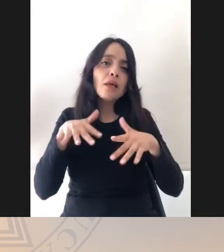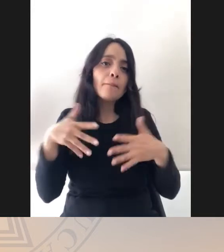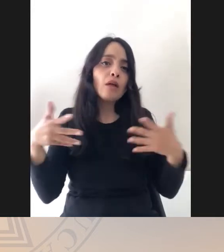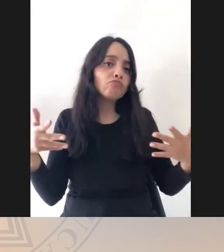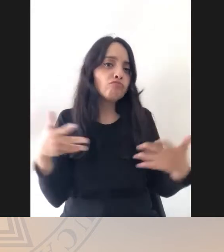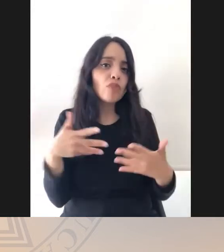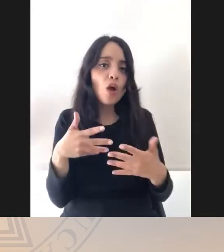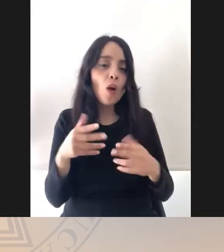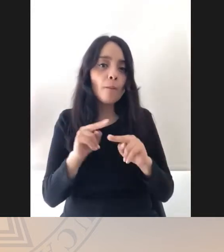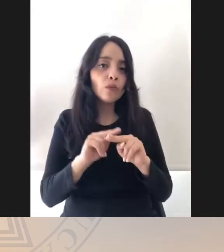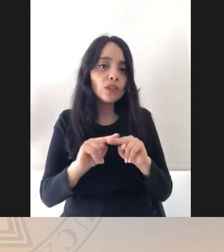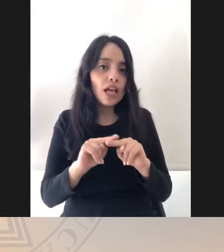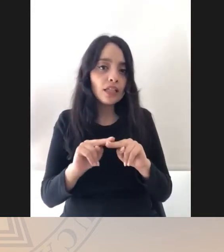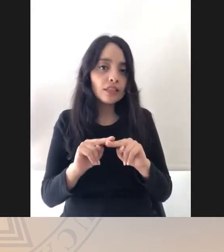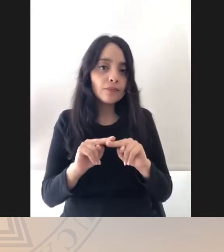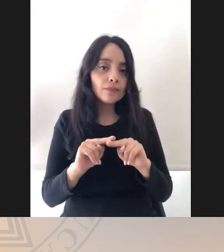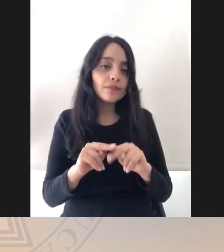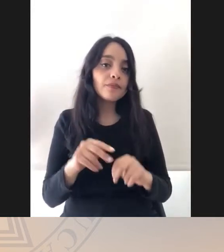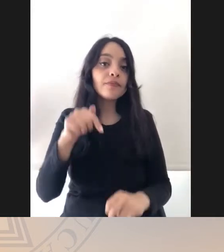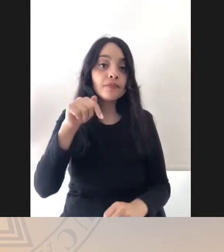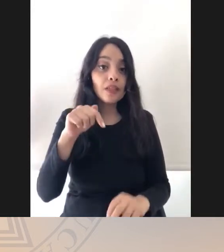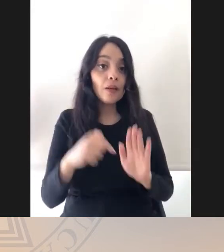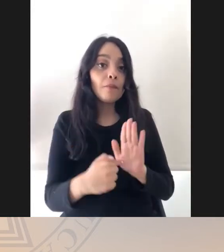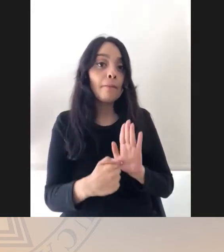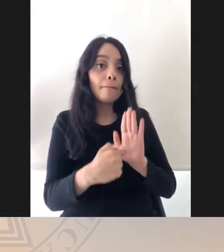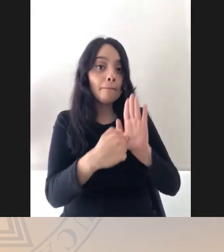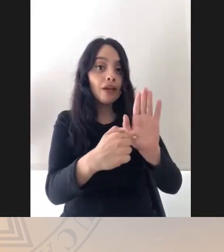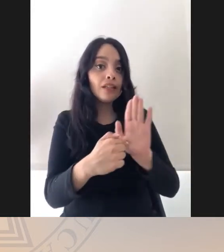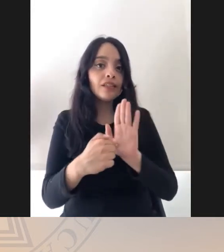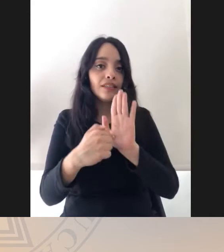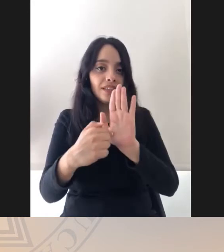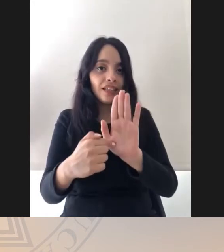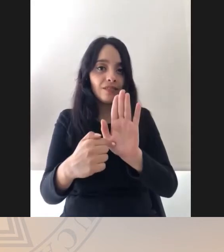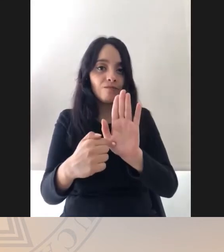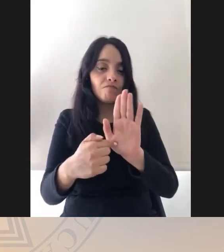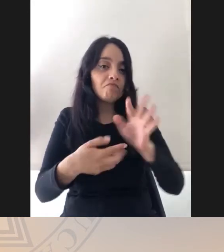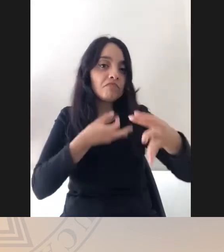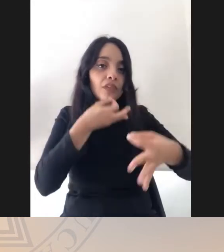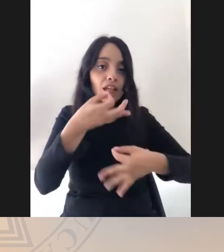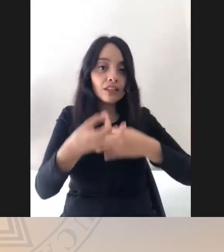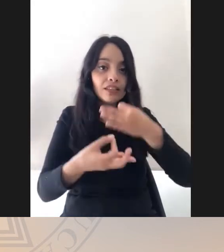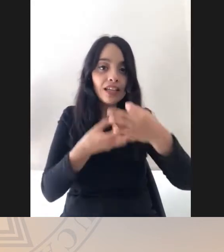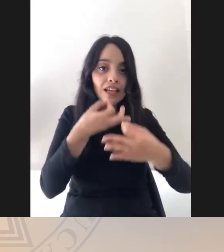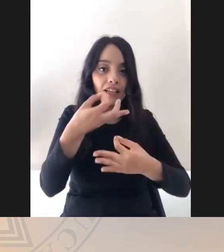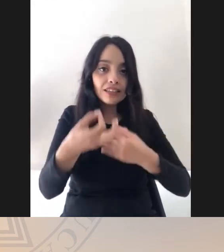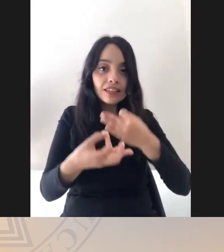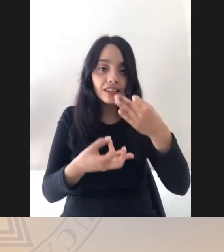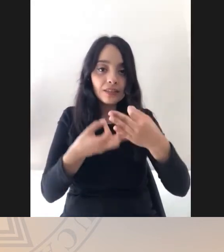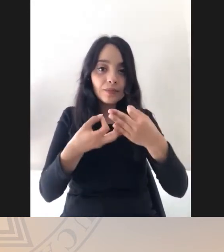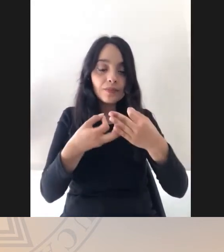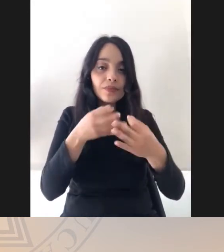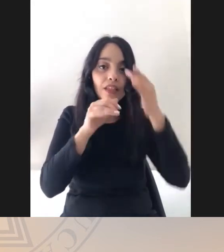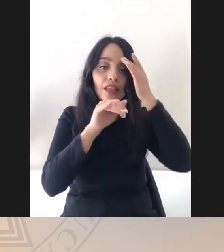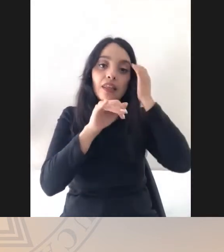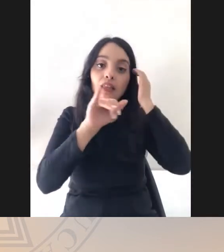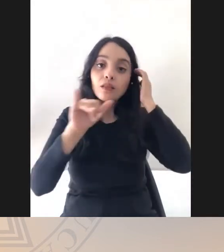siguiente. Vamos a tener a los expositores, ellos realizan su presentación y luego de eso